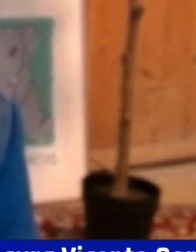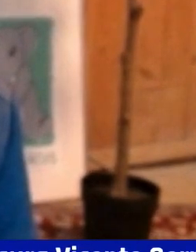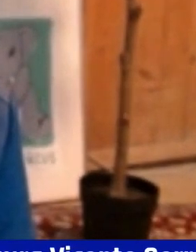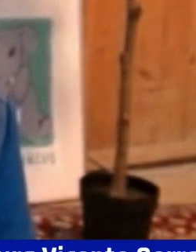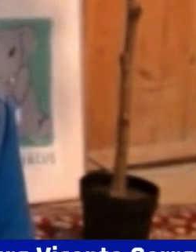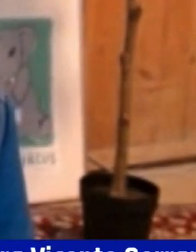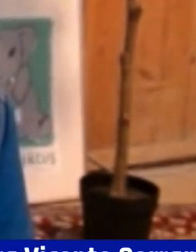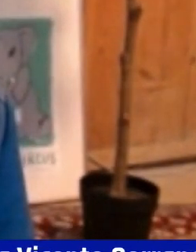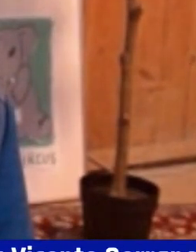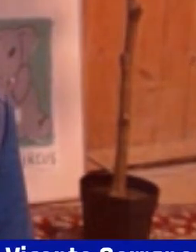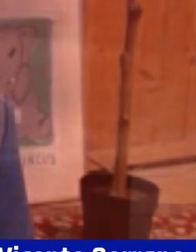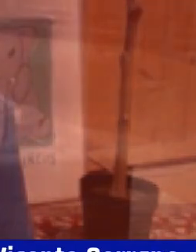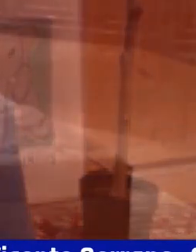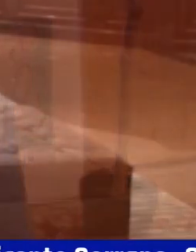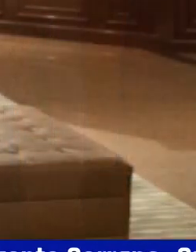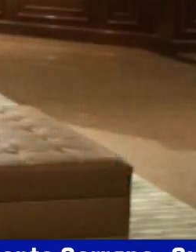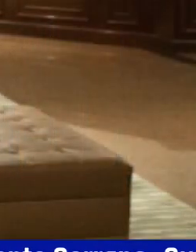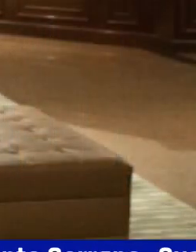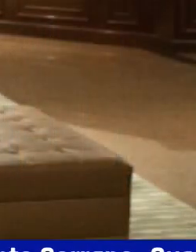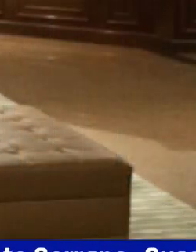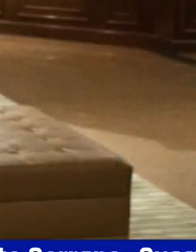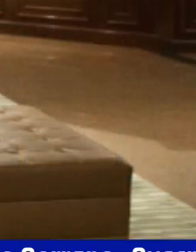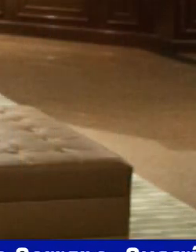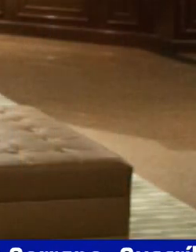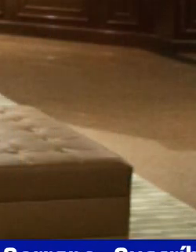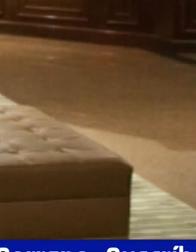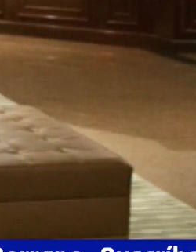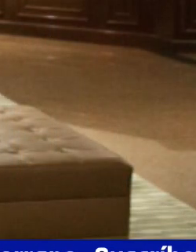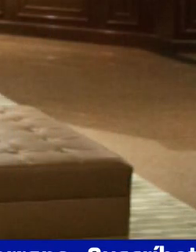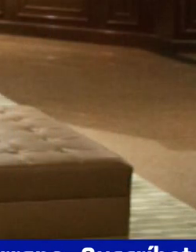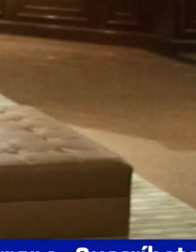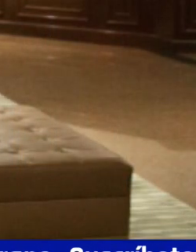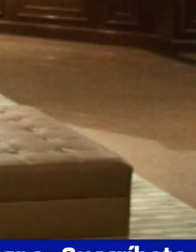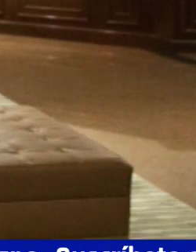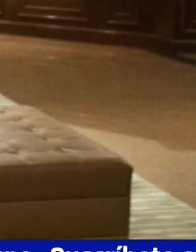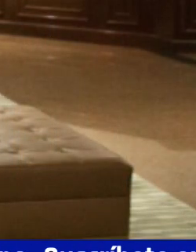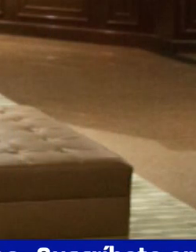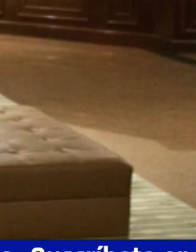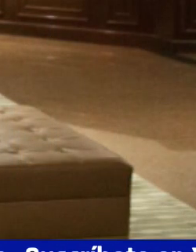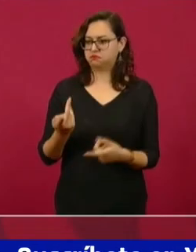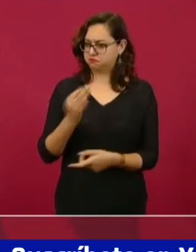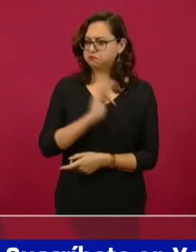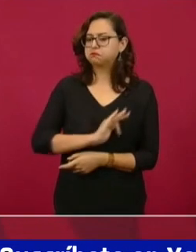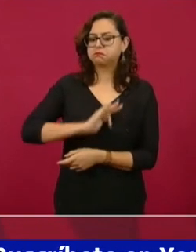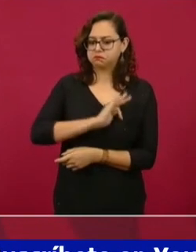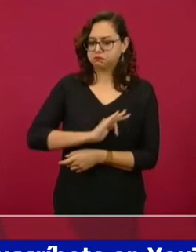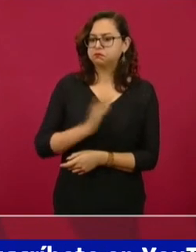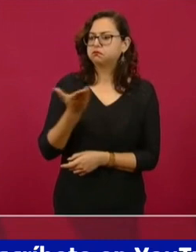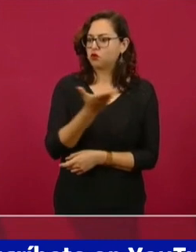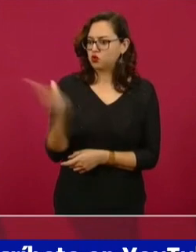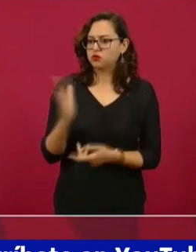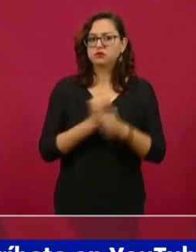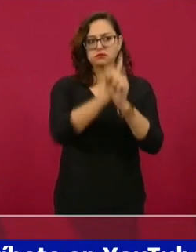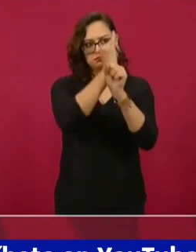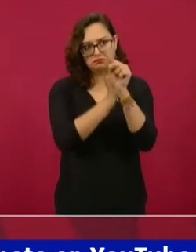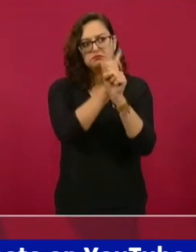¿no? Así lo planteó el presidente López Obrador. Ya casi al final el presidente López